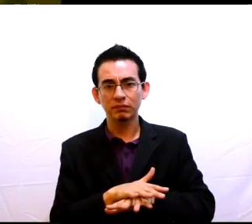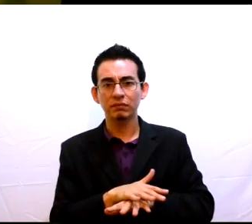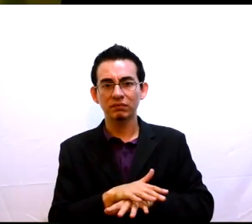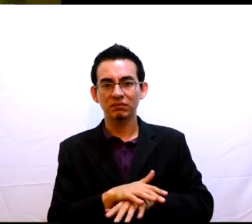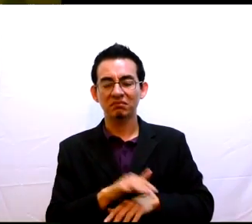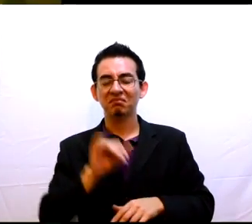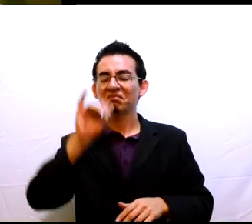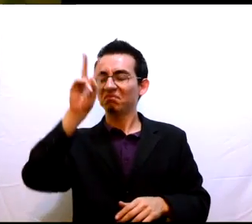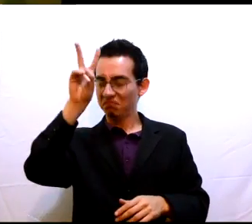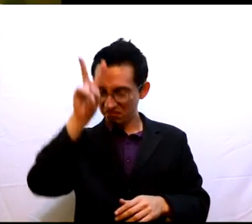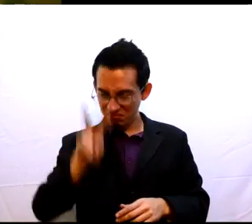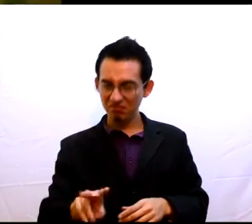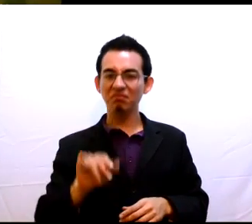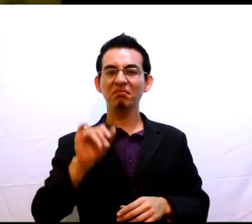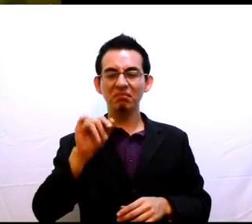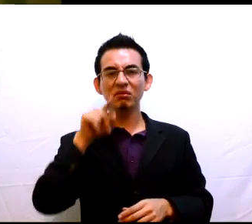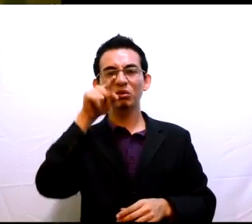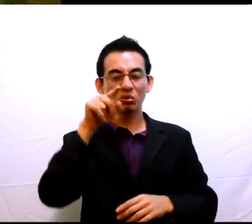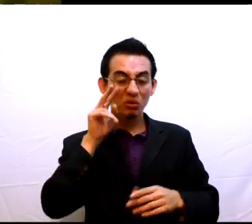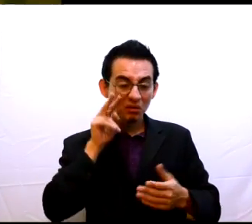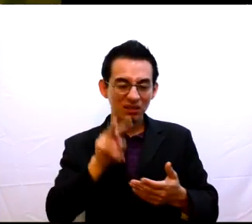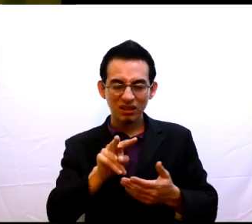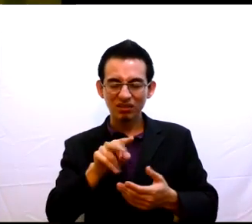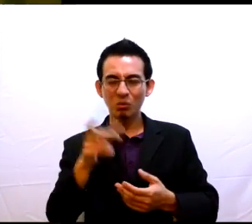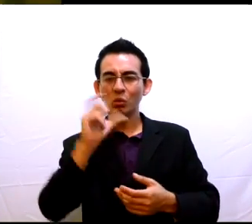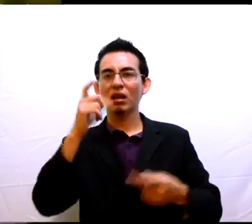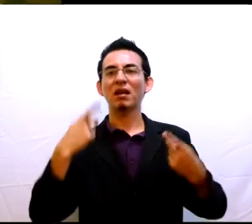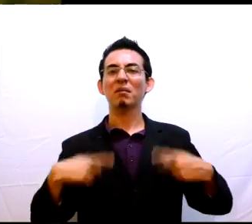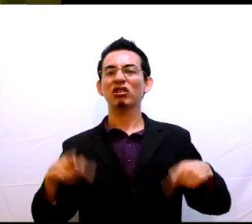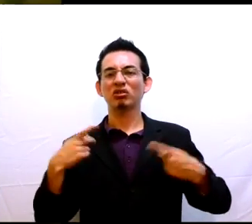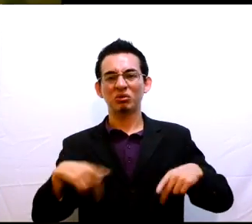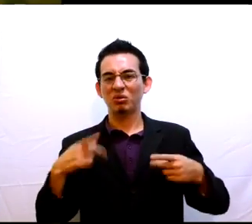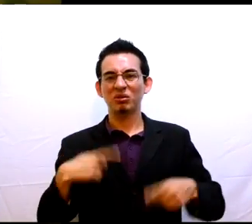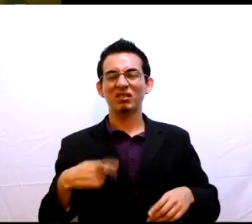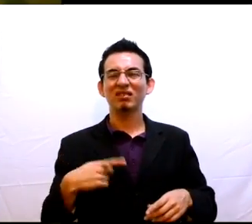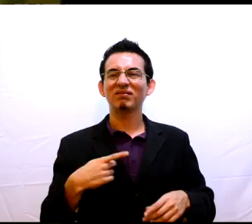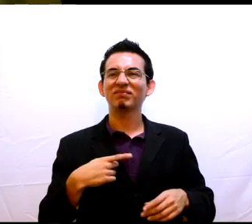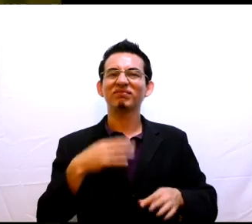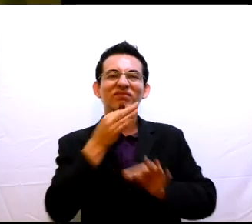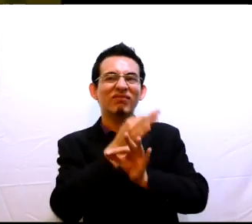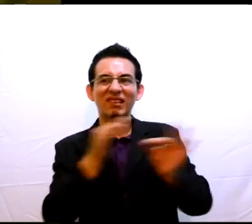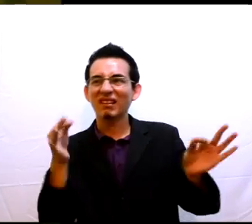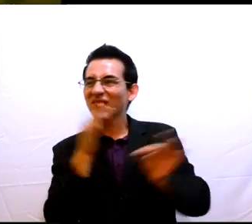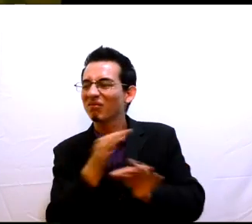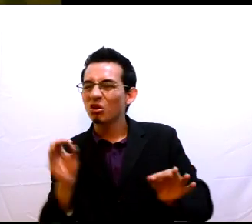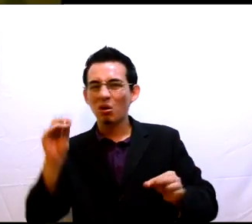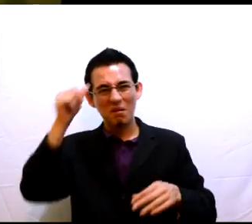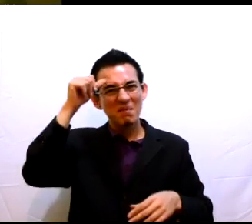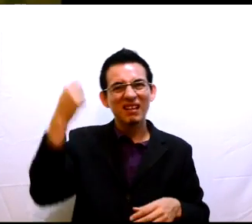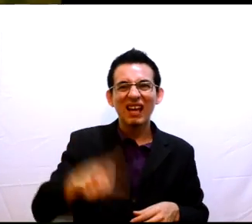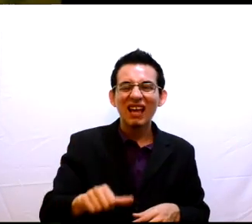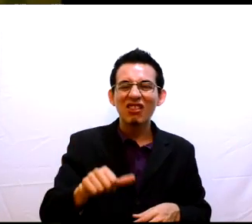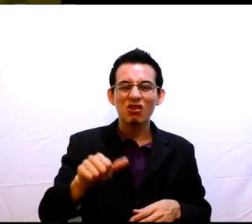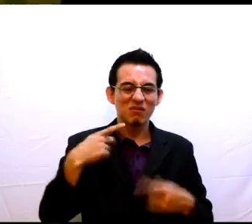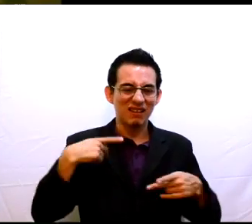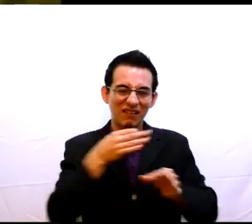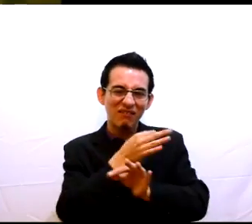definitivamente señor tur desaprueba toda conducta torcida corrupta pecaminosa